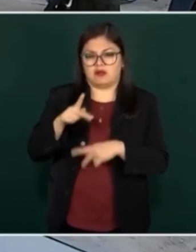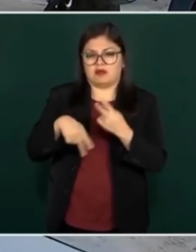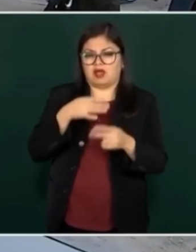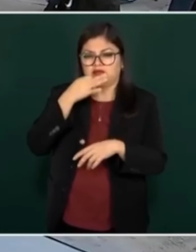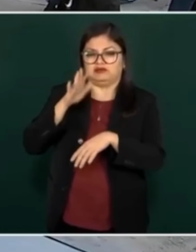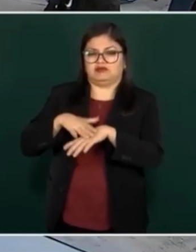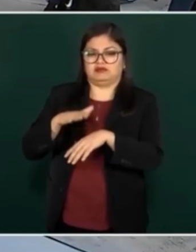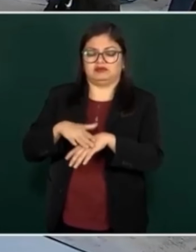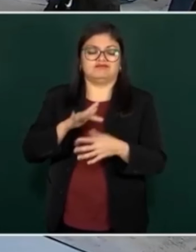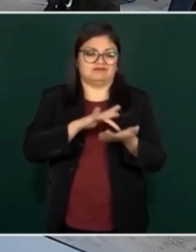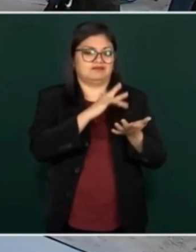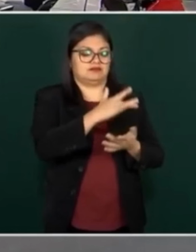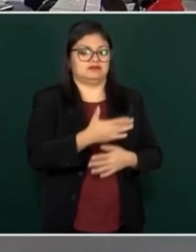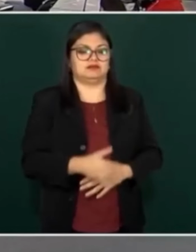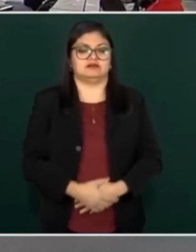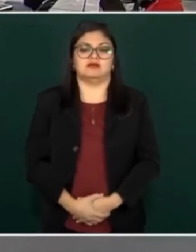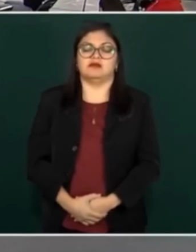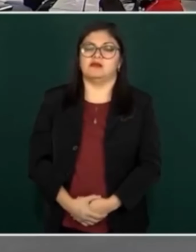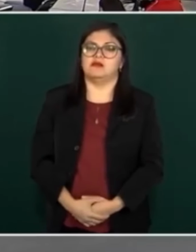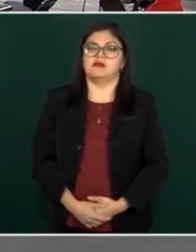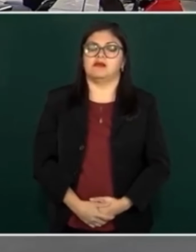Gracias.